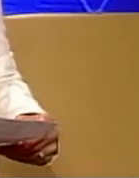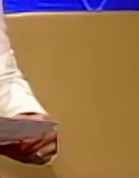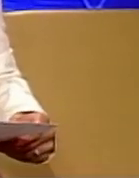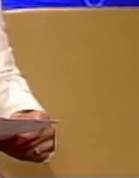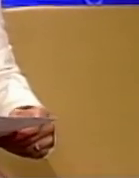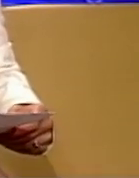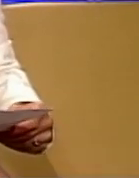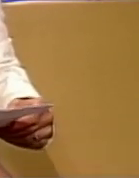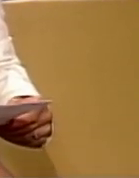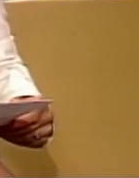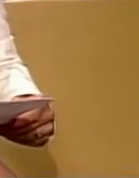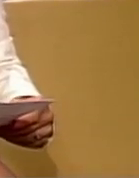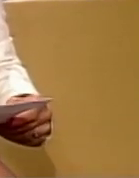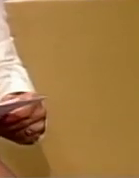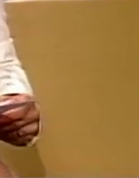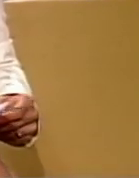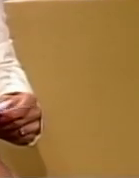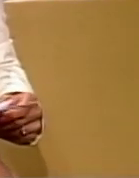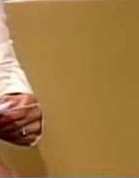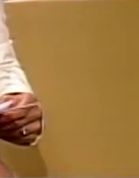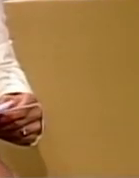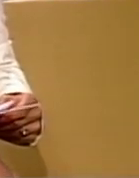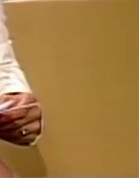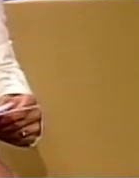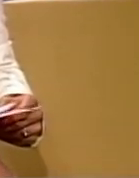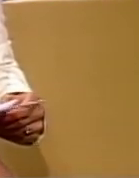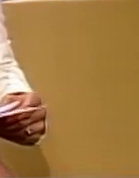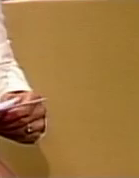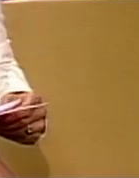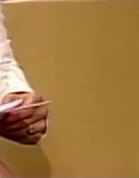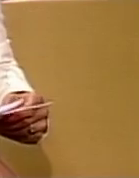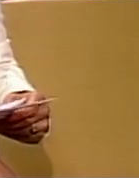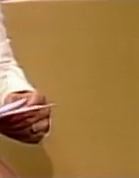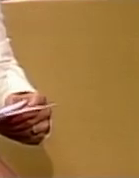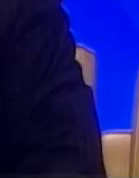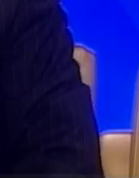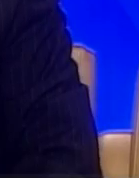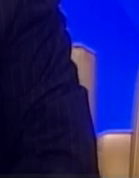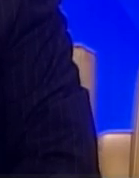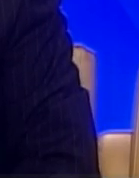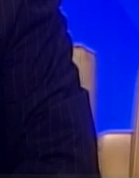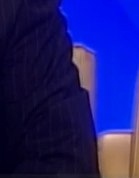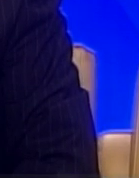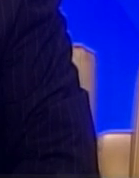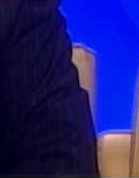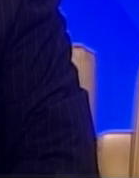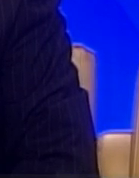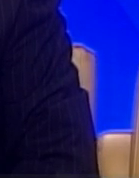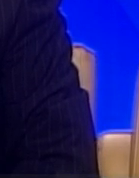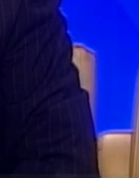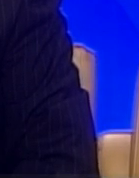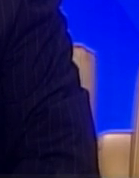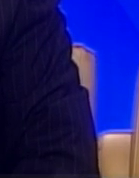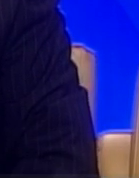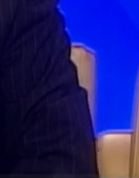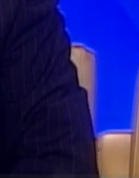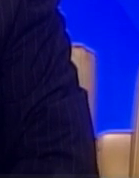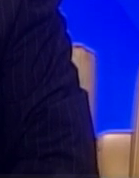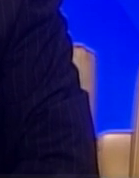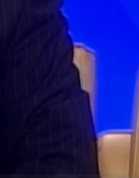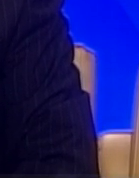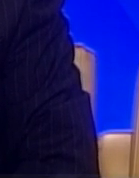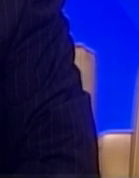por acompañarnos como siempre en Entrevista Venevisión. Ya estamos listos para iniciar nuestra conversación con el invitado del día de hoy. Él es Leonardo Palacios,